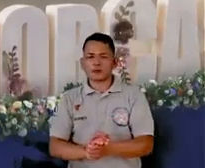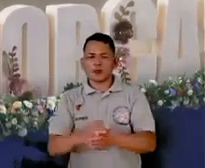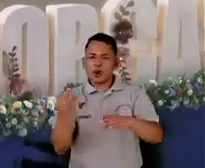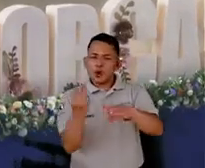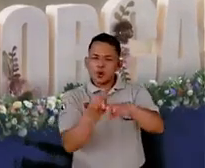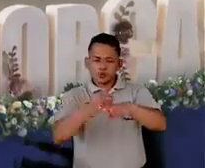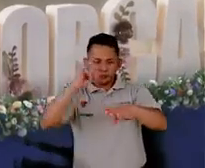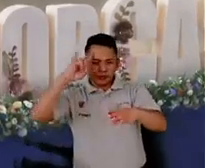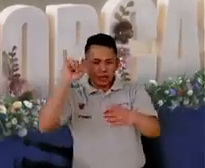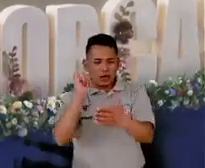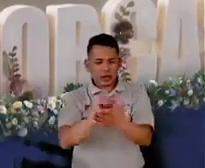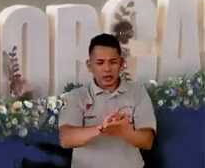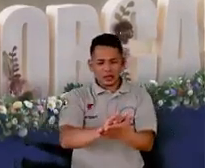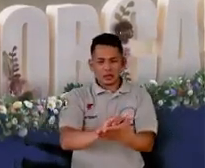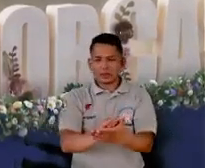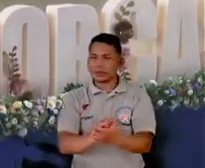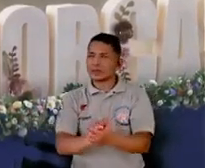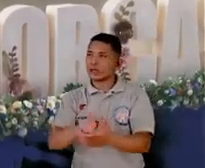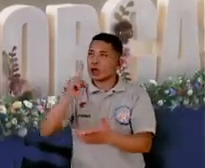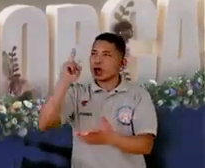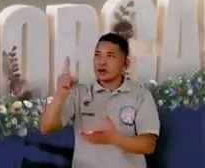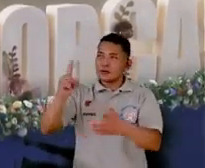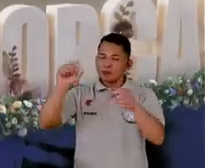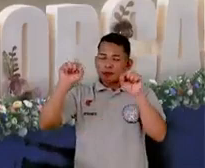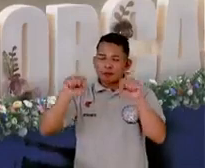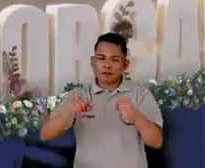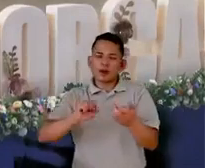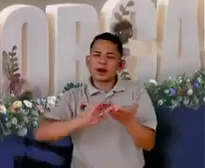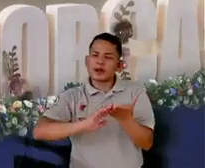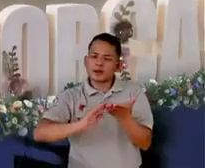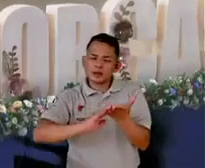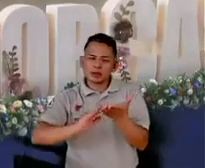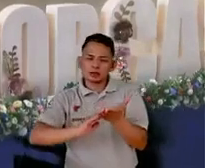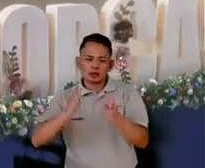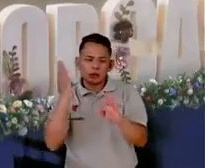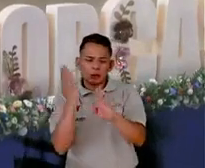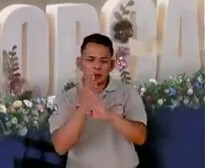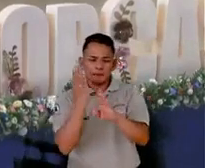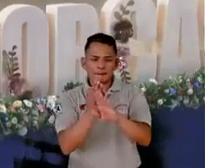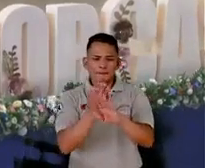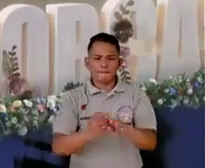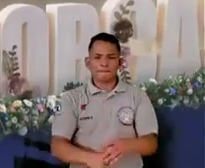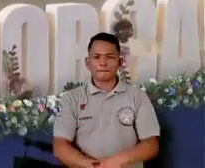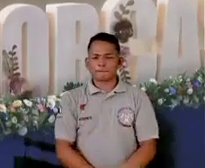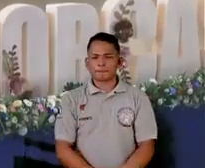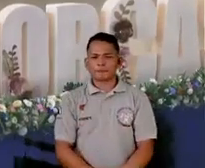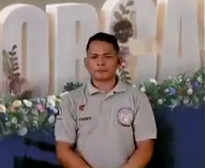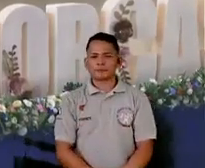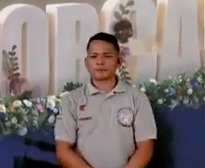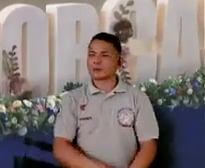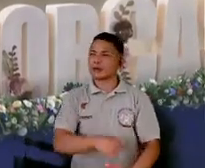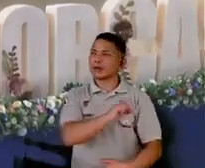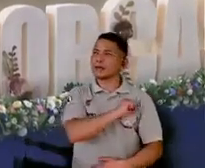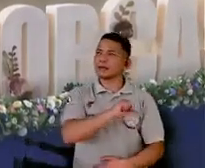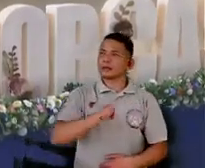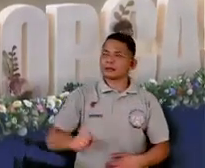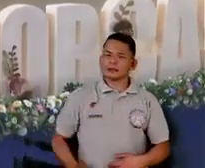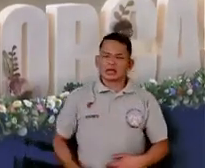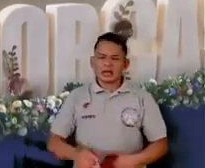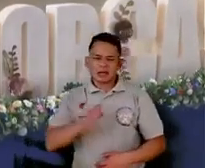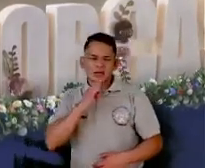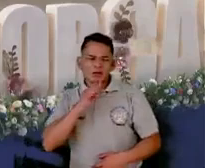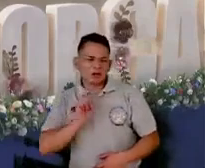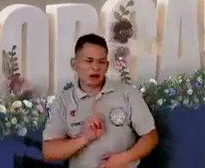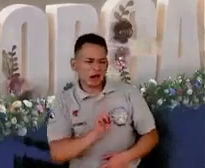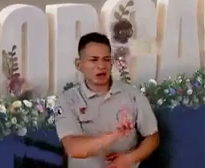que cree que tú puedes solucionar su problema, Señor. Oh Señor, ¿a quién iremos? ¿A